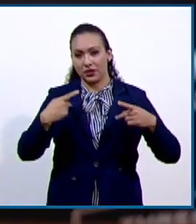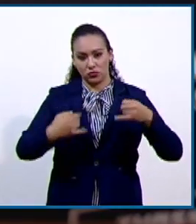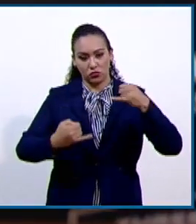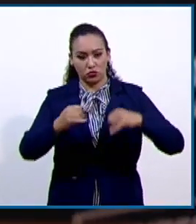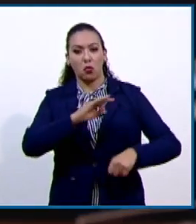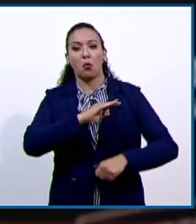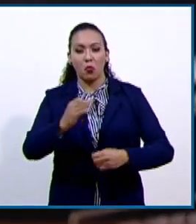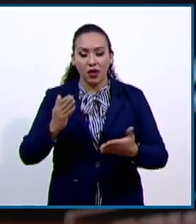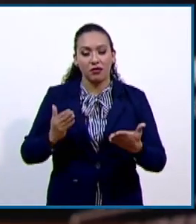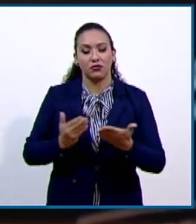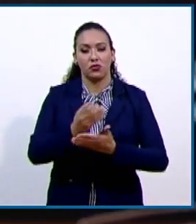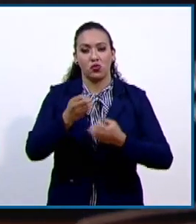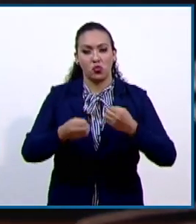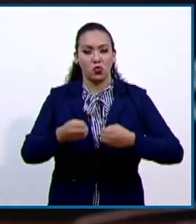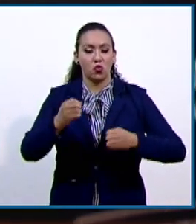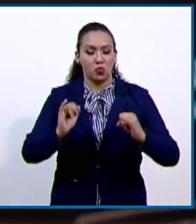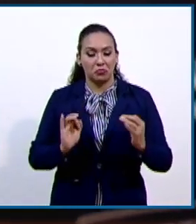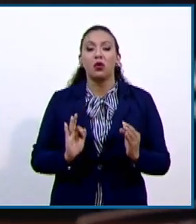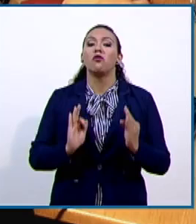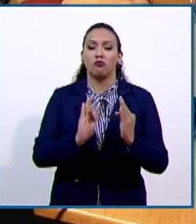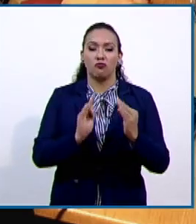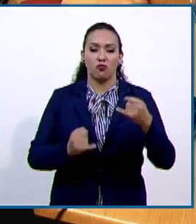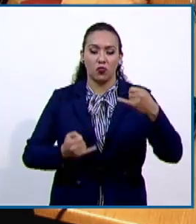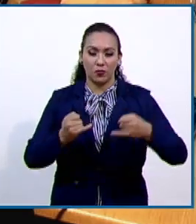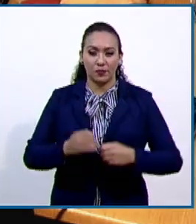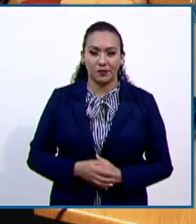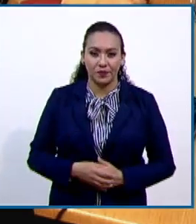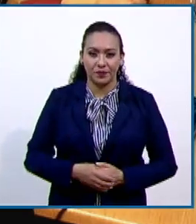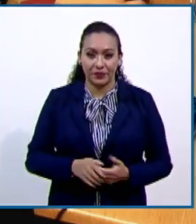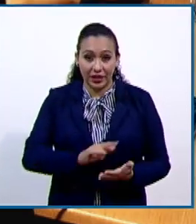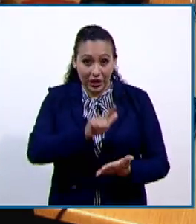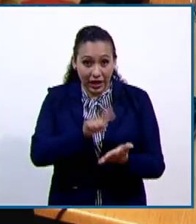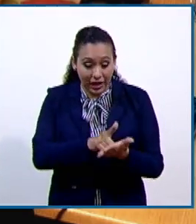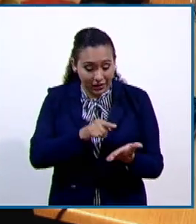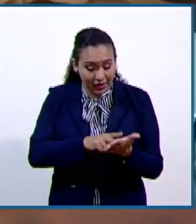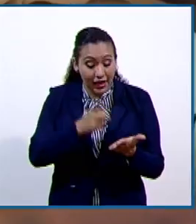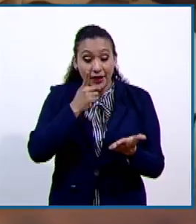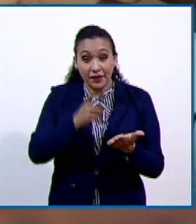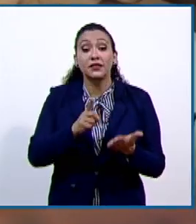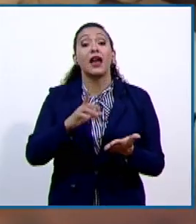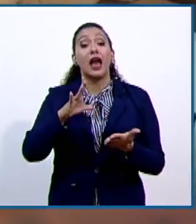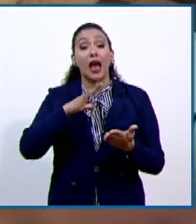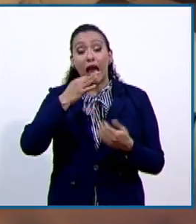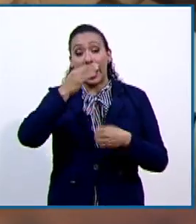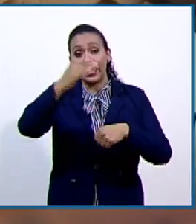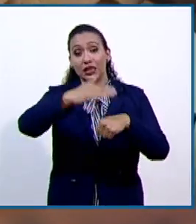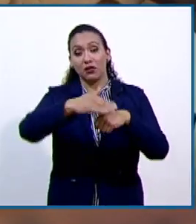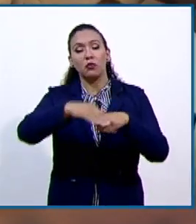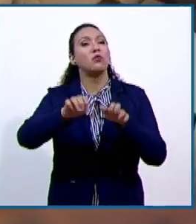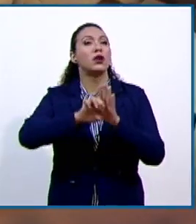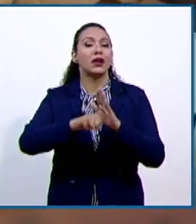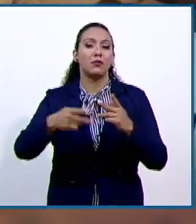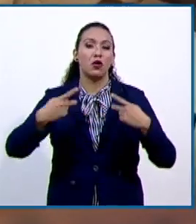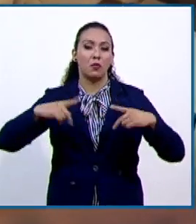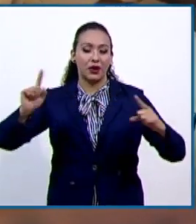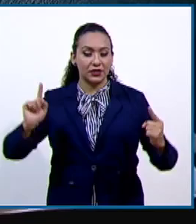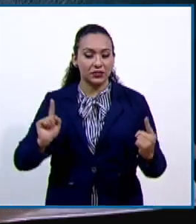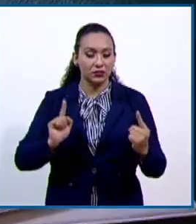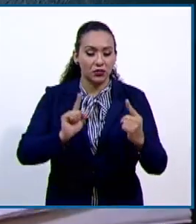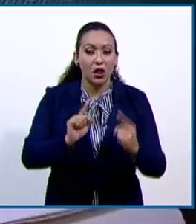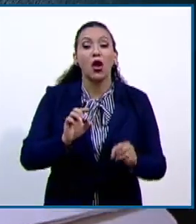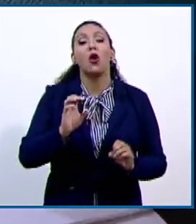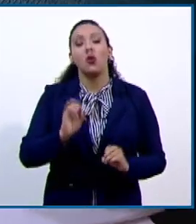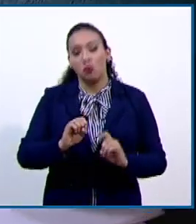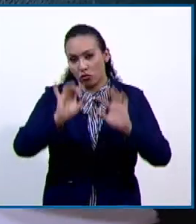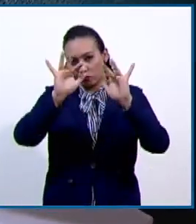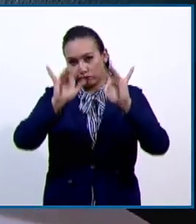efectiva y de acceso a la justicia. Indicó que la ley prevé la notificación de forma personal, por oficio, por